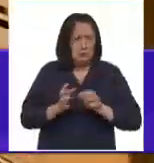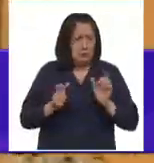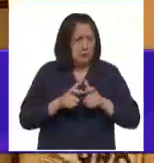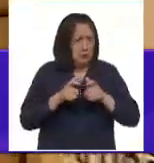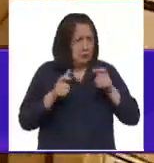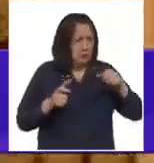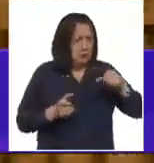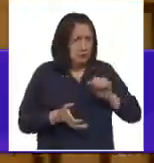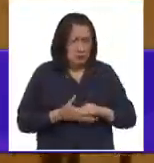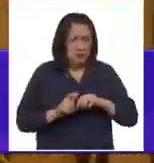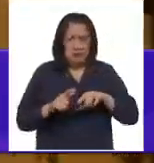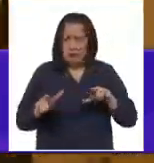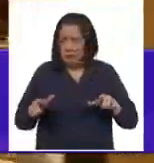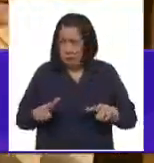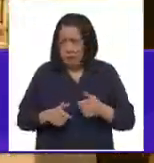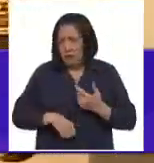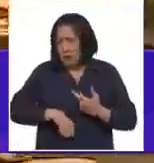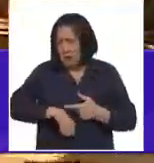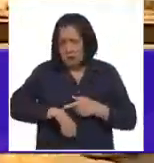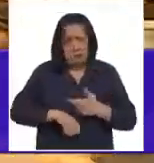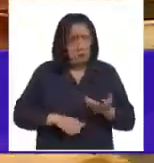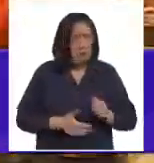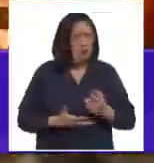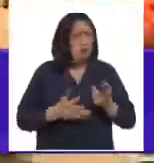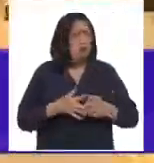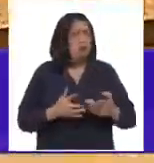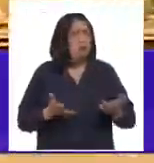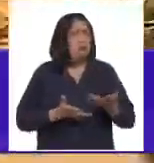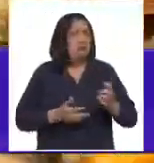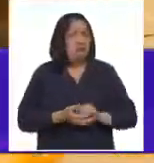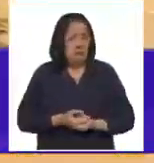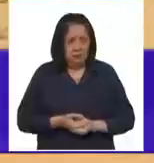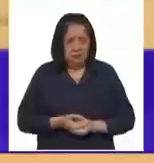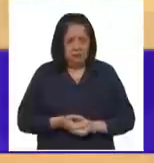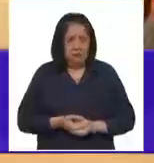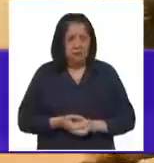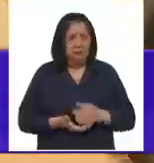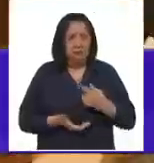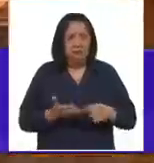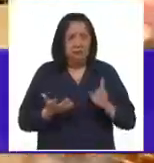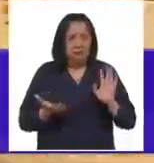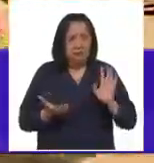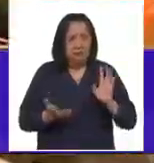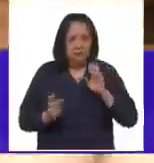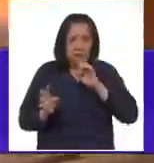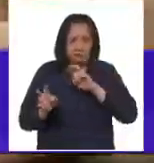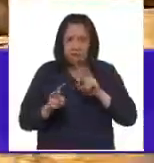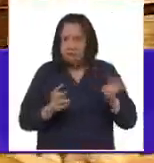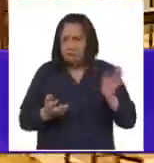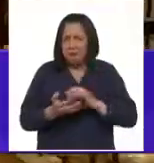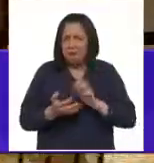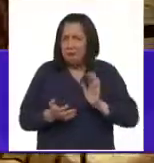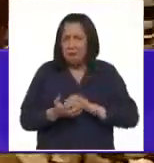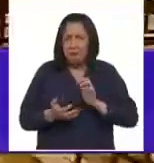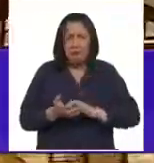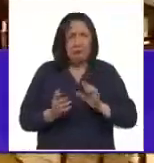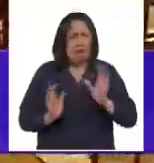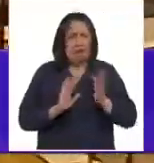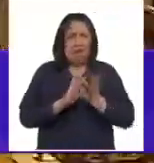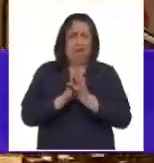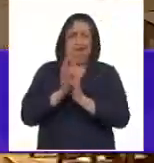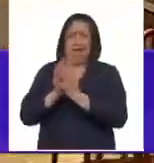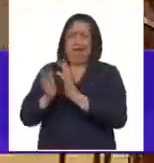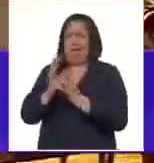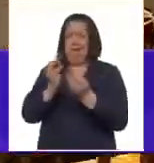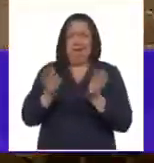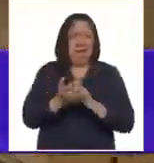grande en esta galería a esta hora. ¿A qué hora empieza, en todo caso, a encontrarse más desorden, mayor